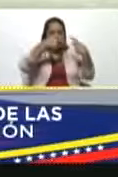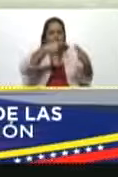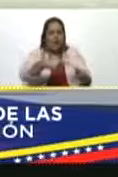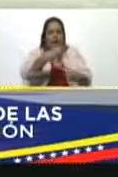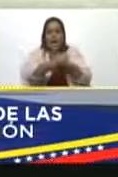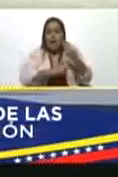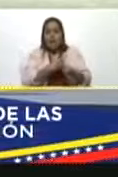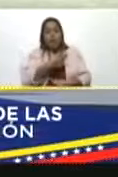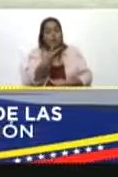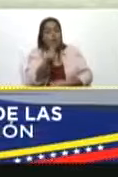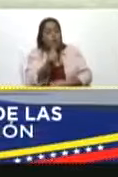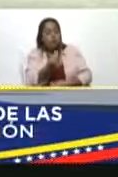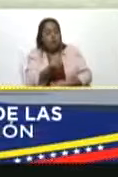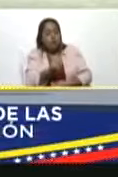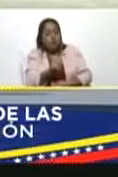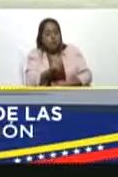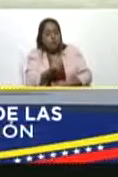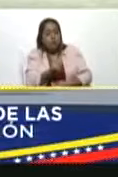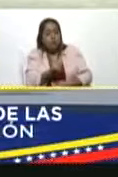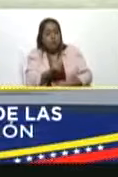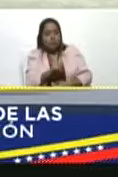haciendo mucho, mucho, mucho,